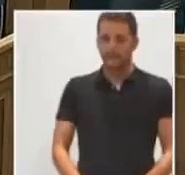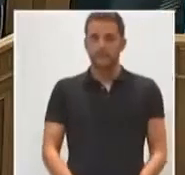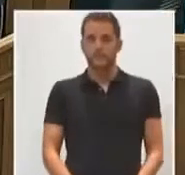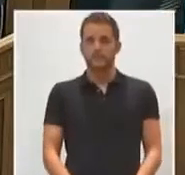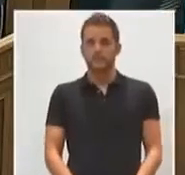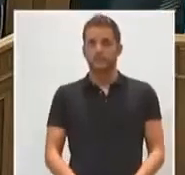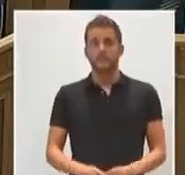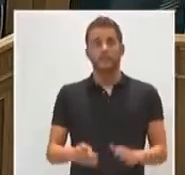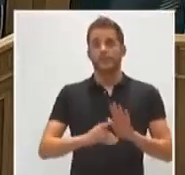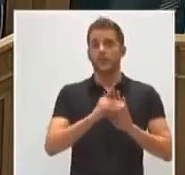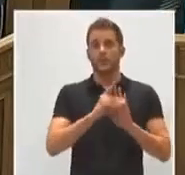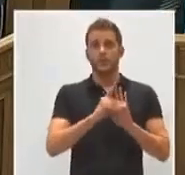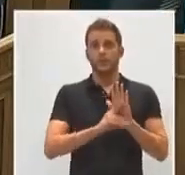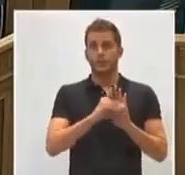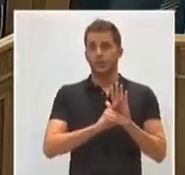los datos